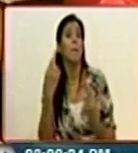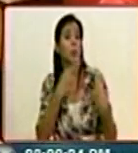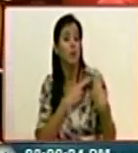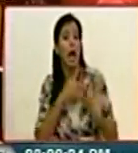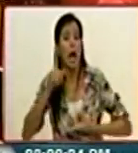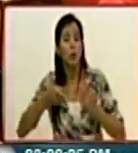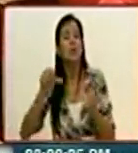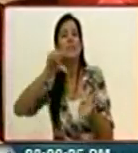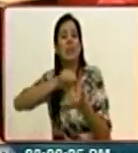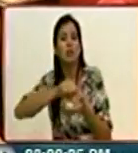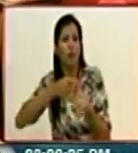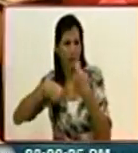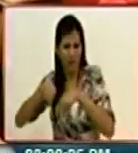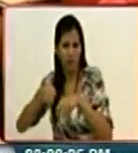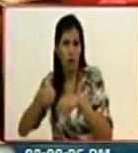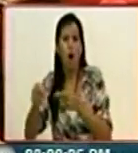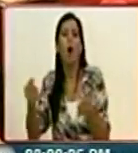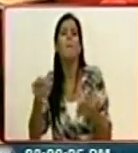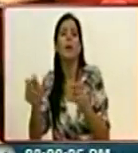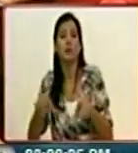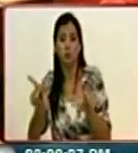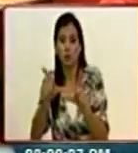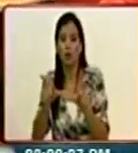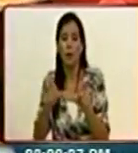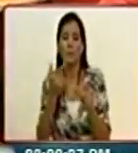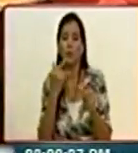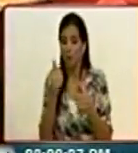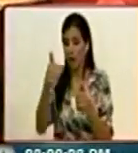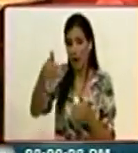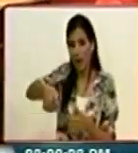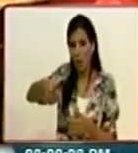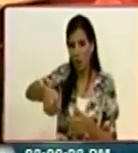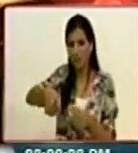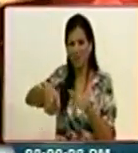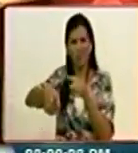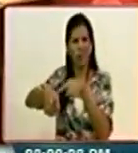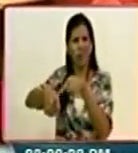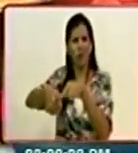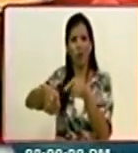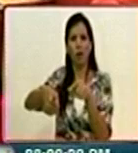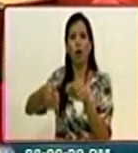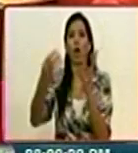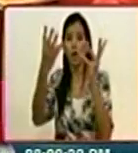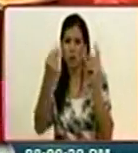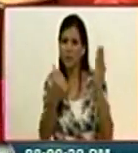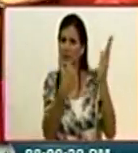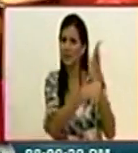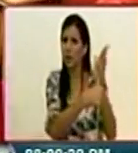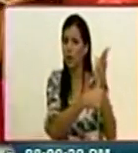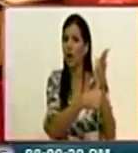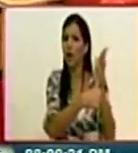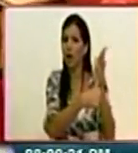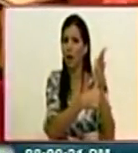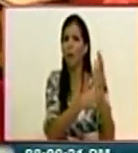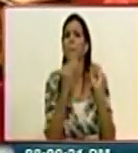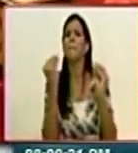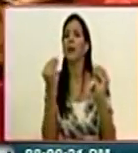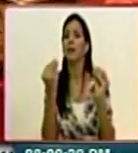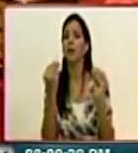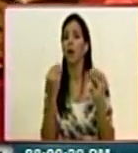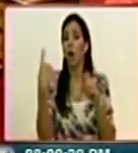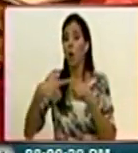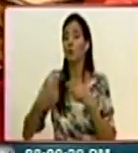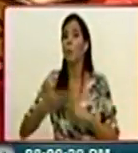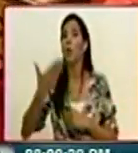algunos centros de distribución, donde el número de cartahuella era nada más, el número de cédula era nada más para los productos